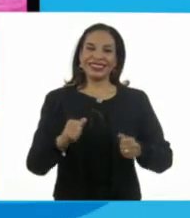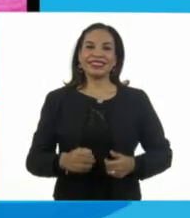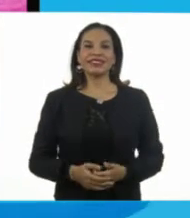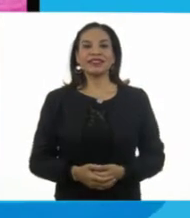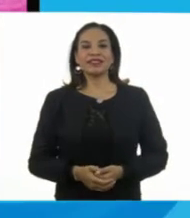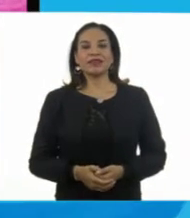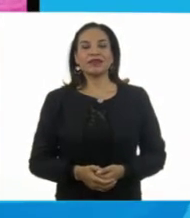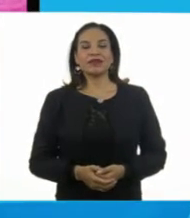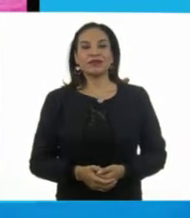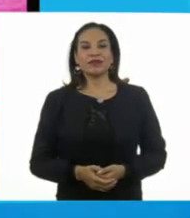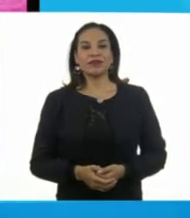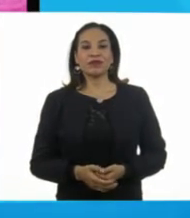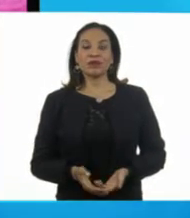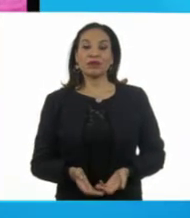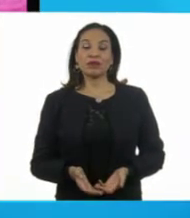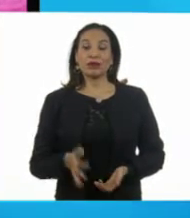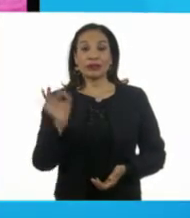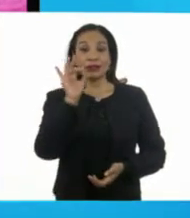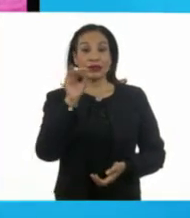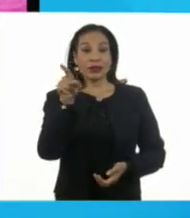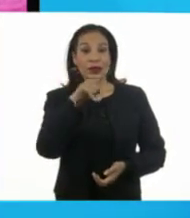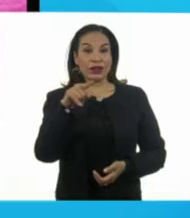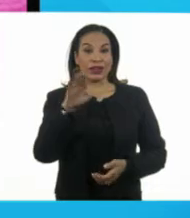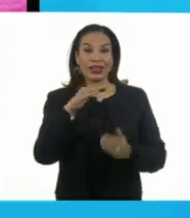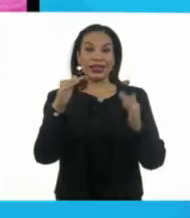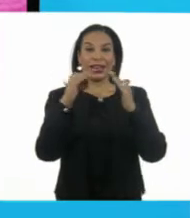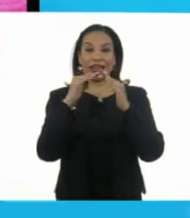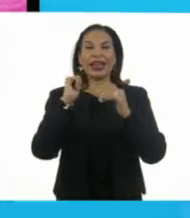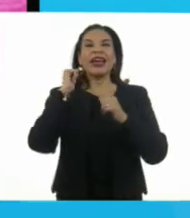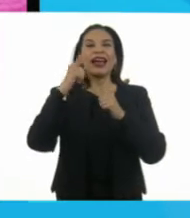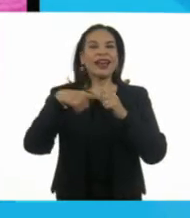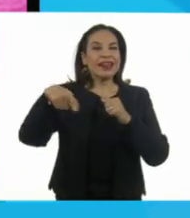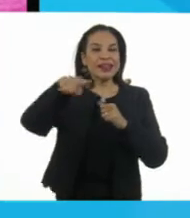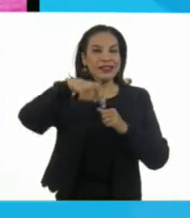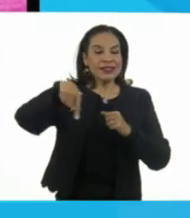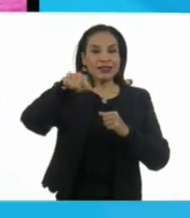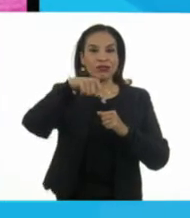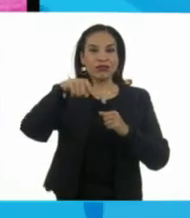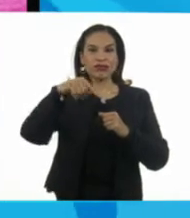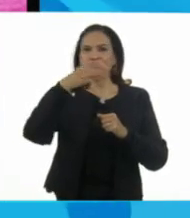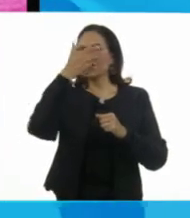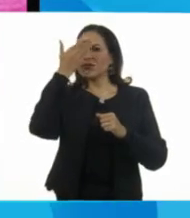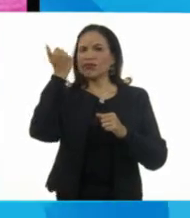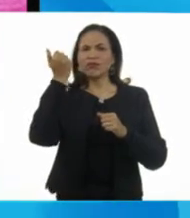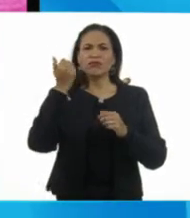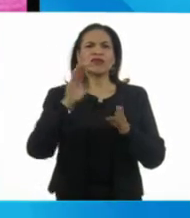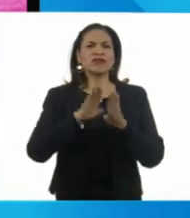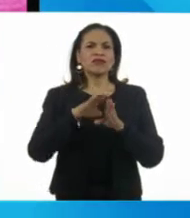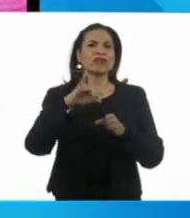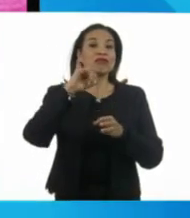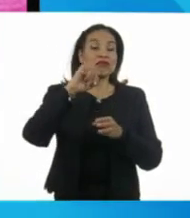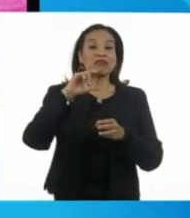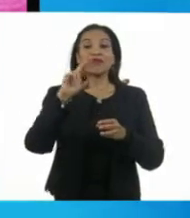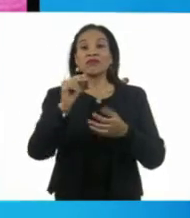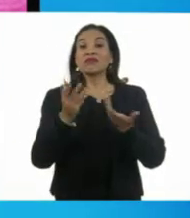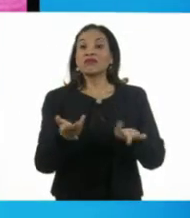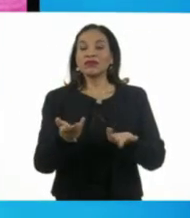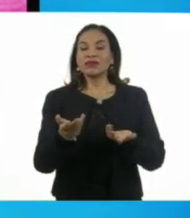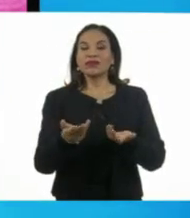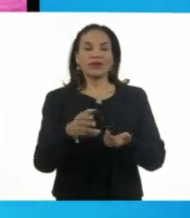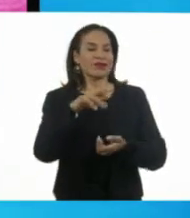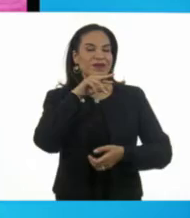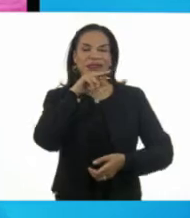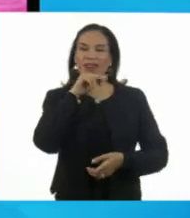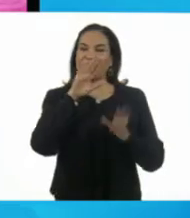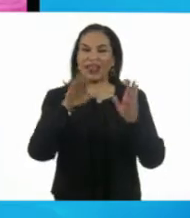papam. Si por ahí había en casa alguien que no sabía dónde sí, dónde no, no